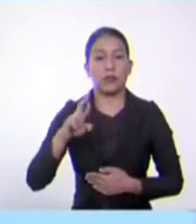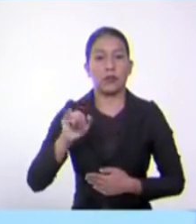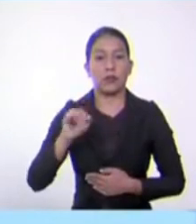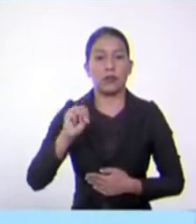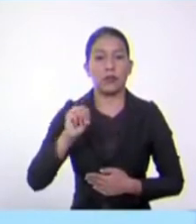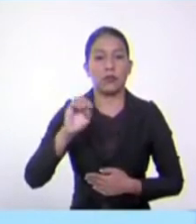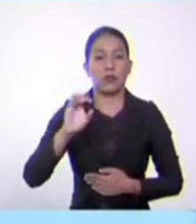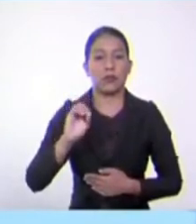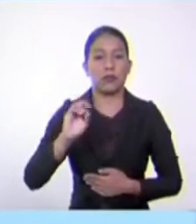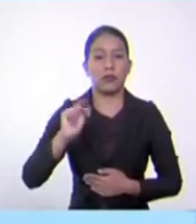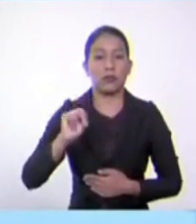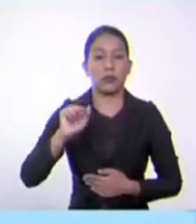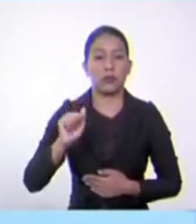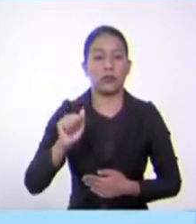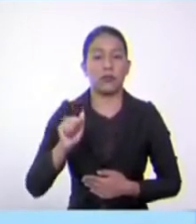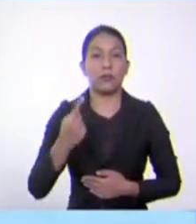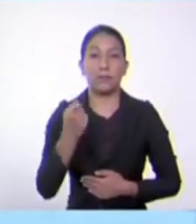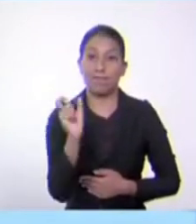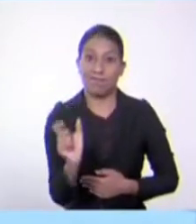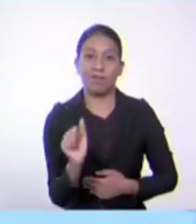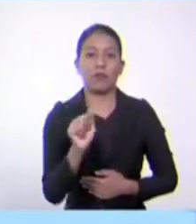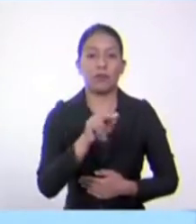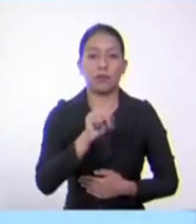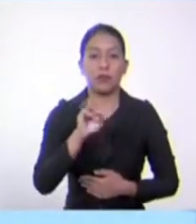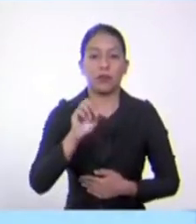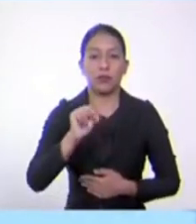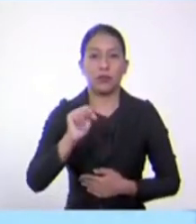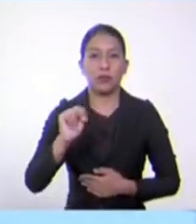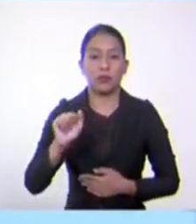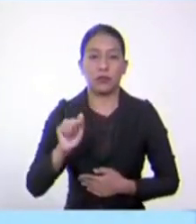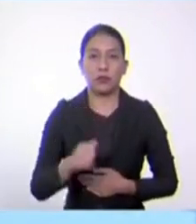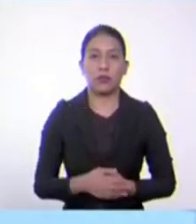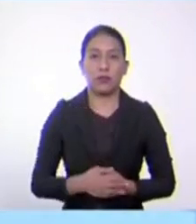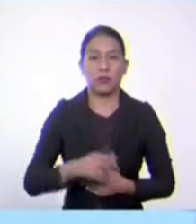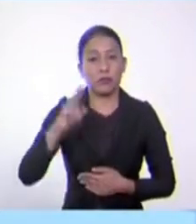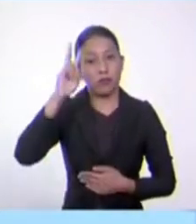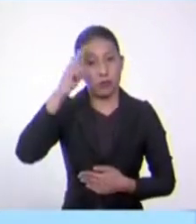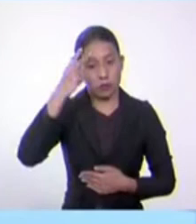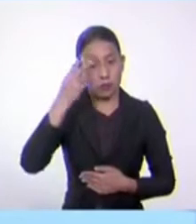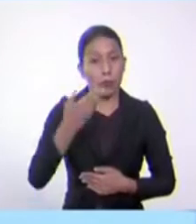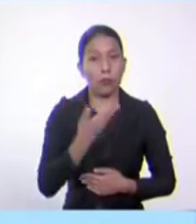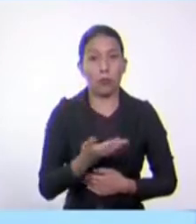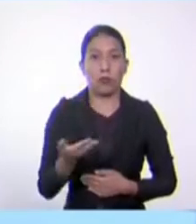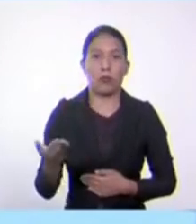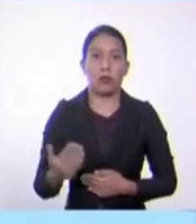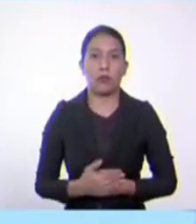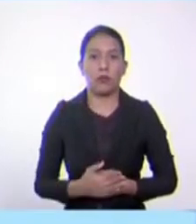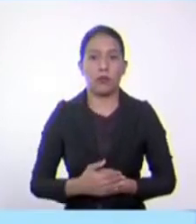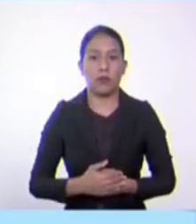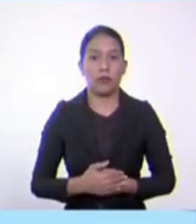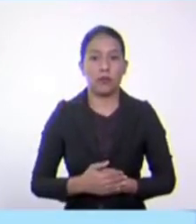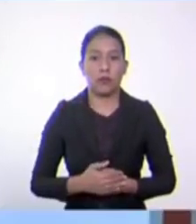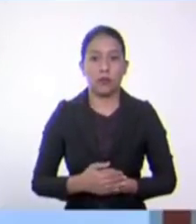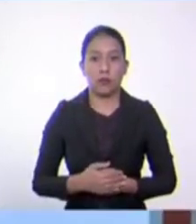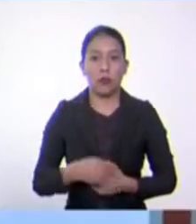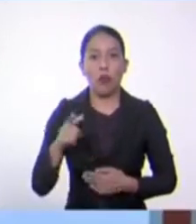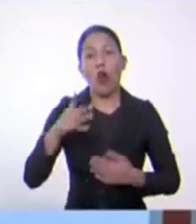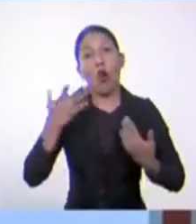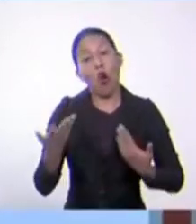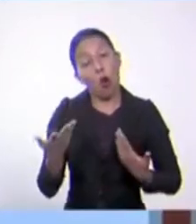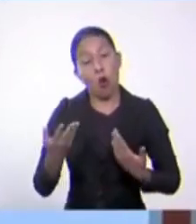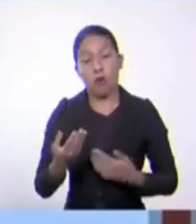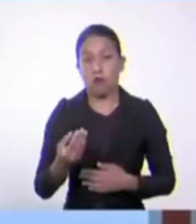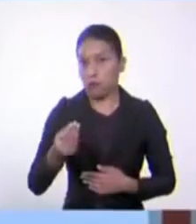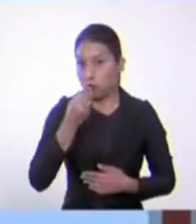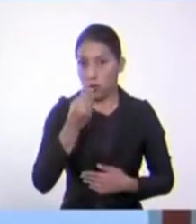palabra faltante era anona, que representa una entidad, objeto o en esta ocasión una fruta. Por lo